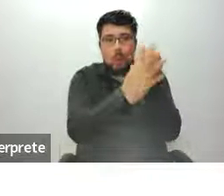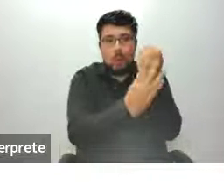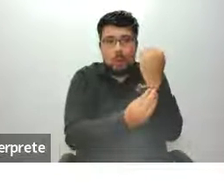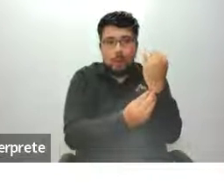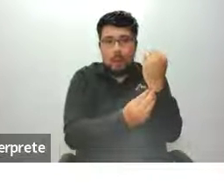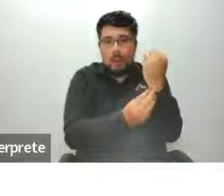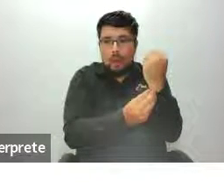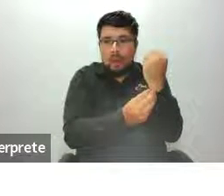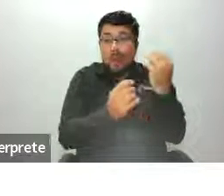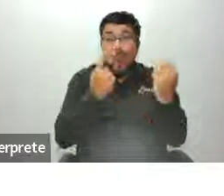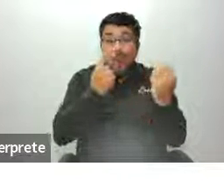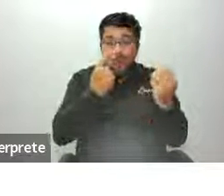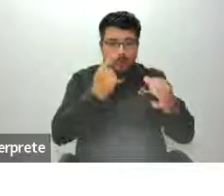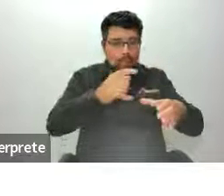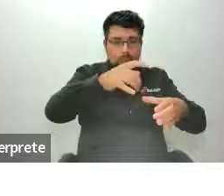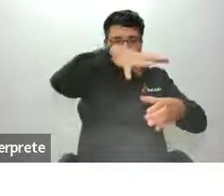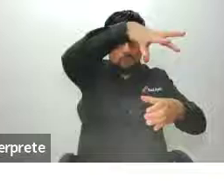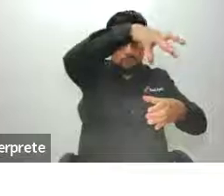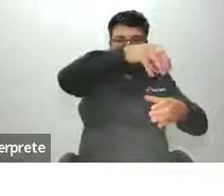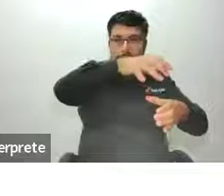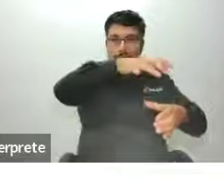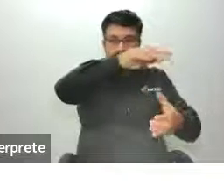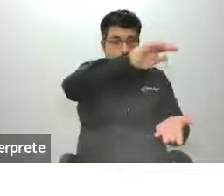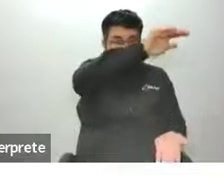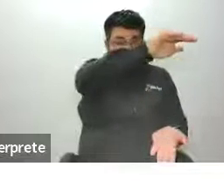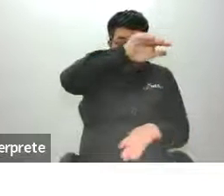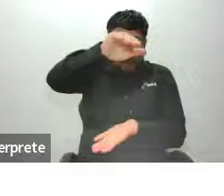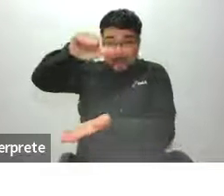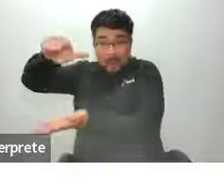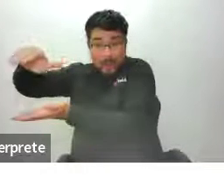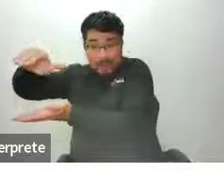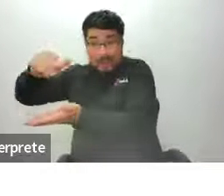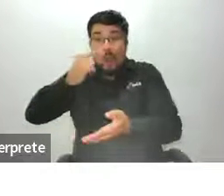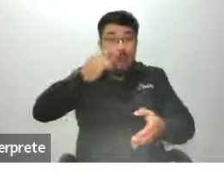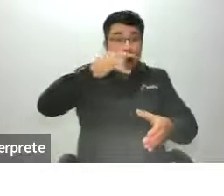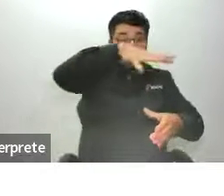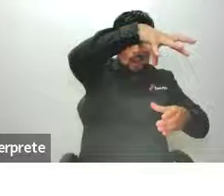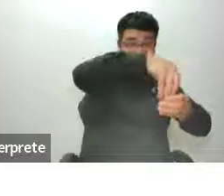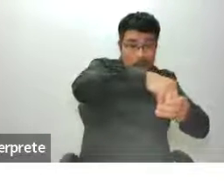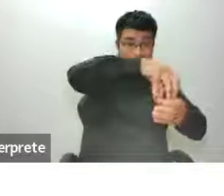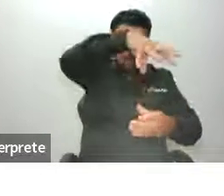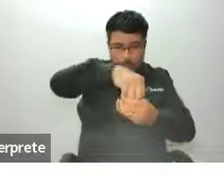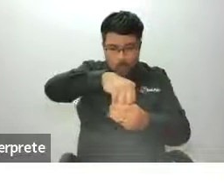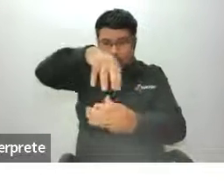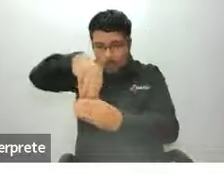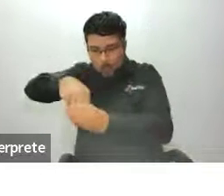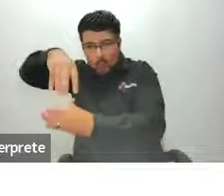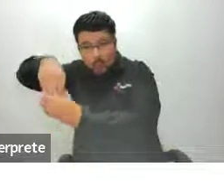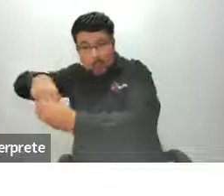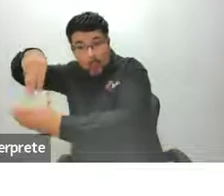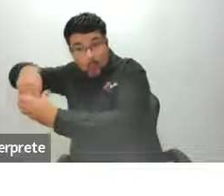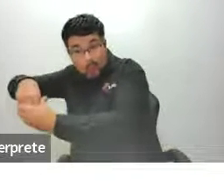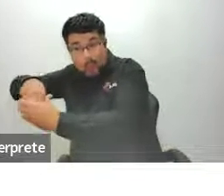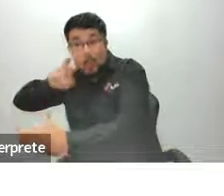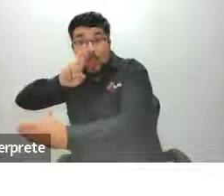otra, al interior de esa hay otra, al interior de esa hay otra. Si yo la saco,